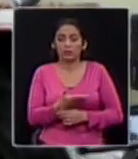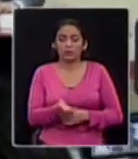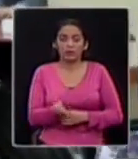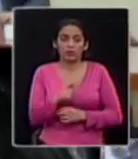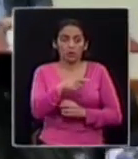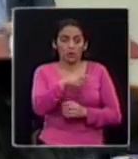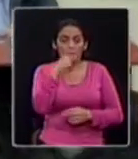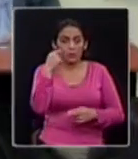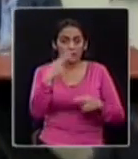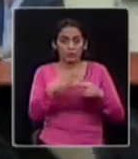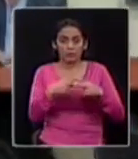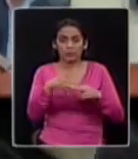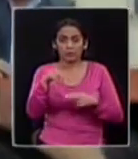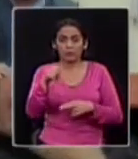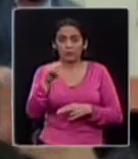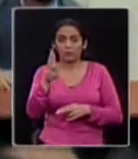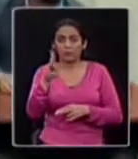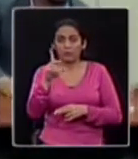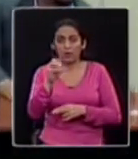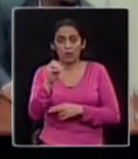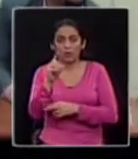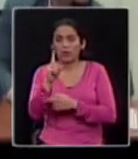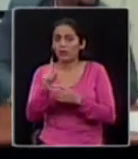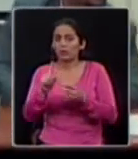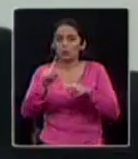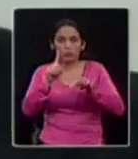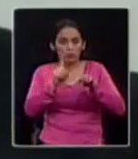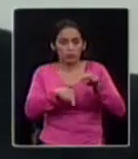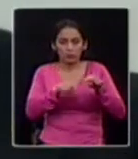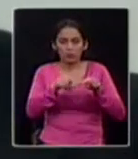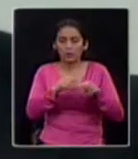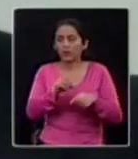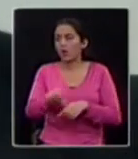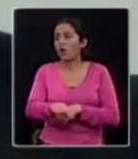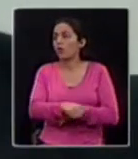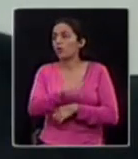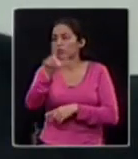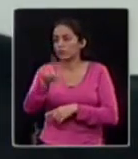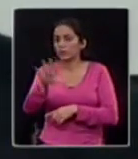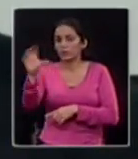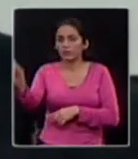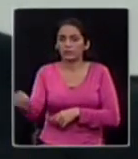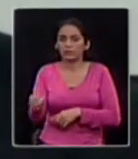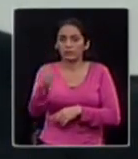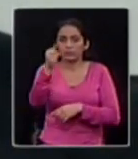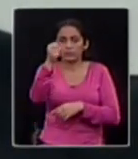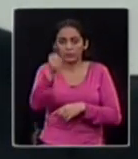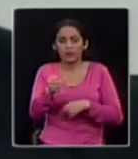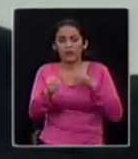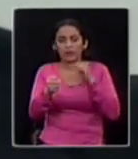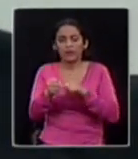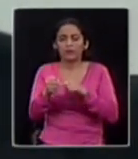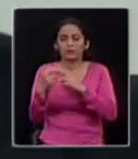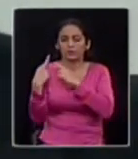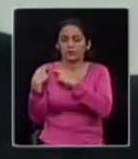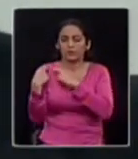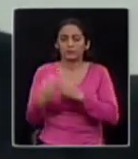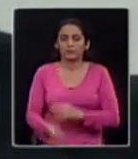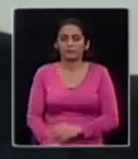del cargo y nombraba como reemplazo a Sabet Chamoun. El Contralor Pollitt puede tomar cualquier decisión